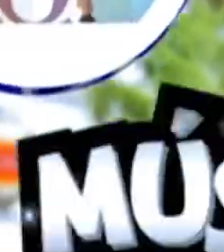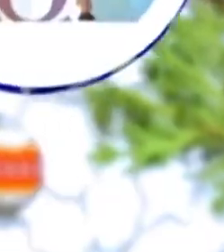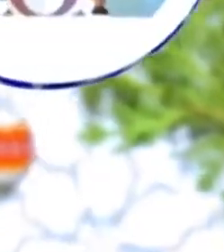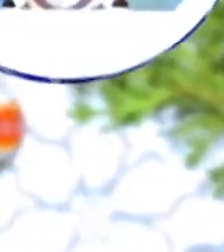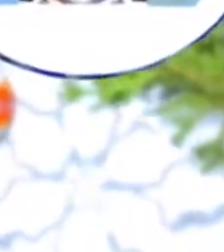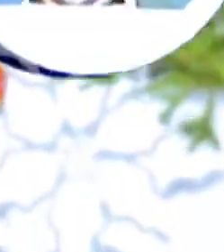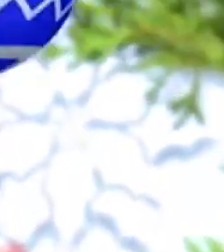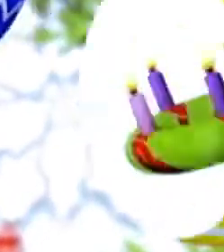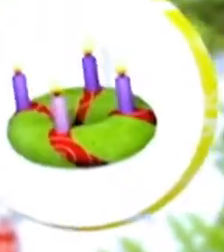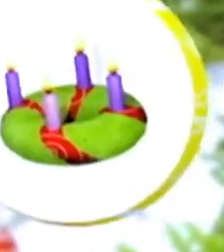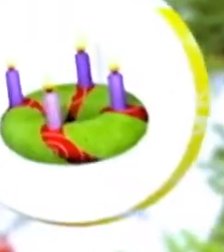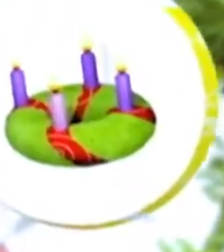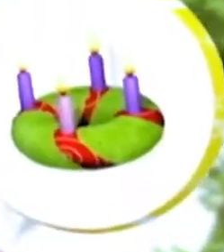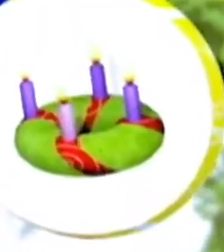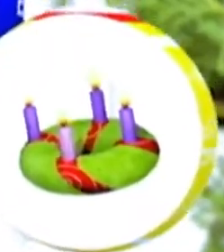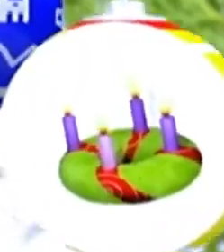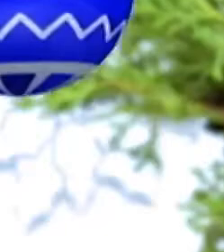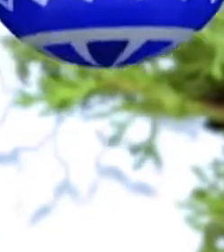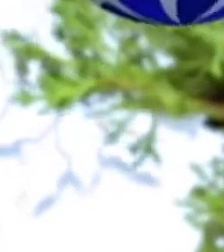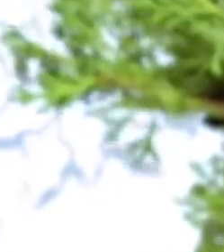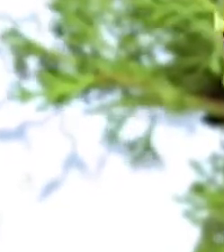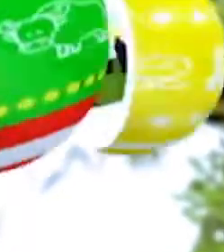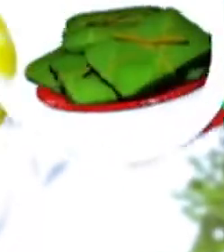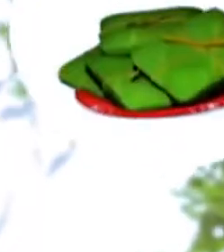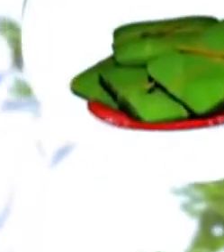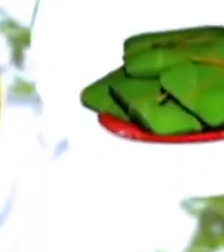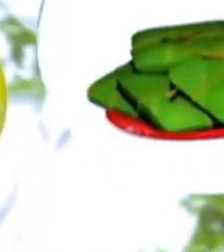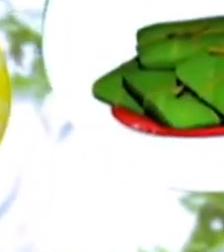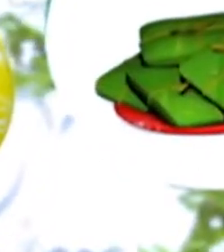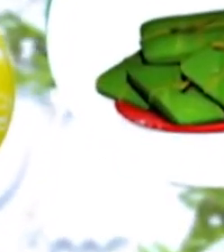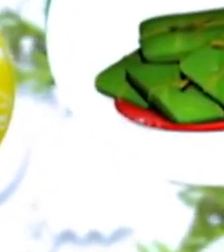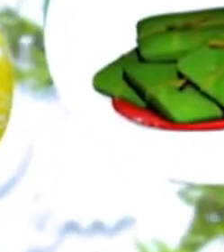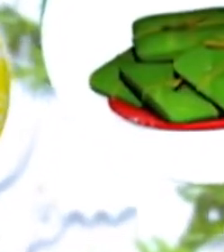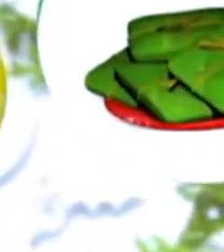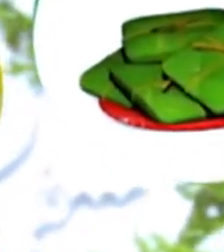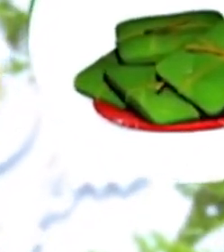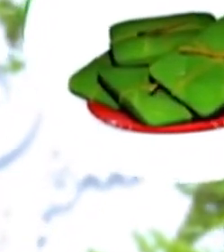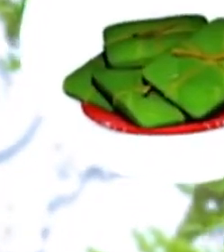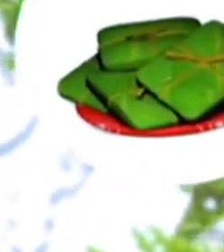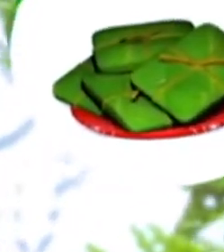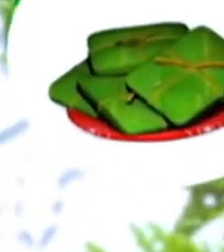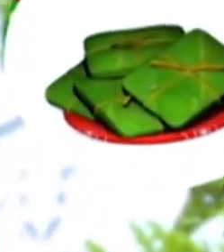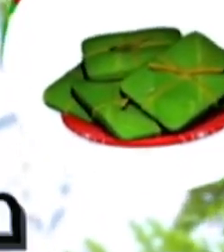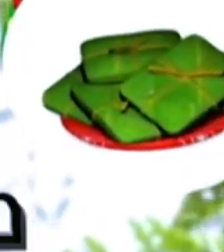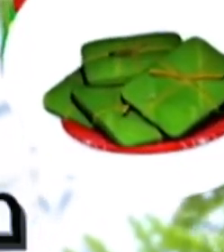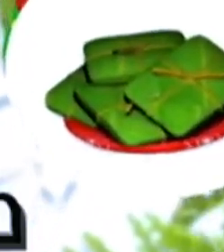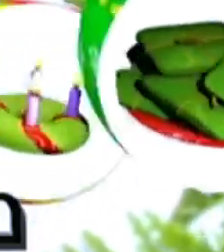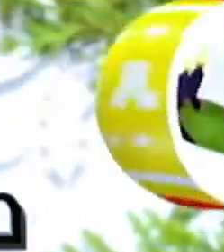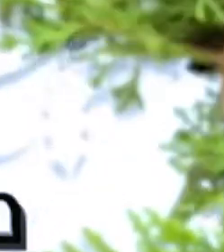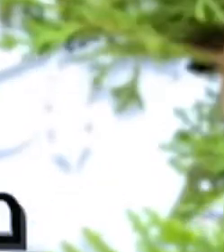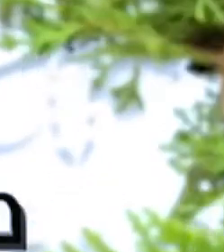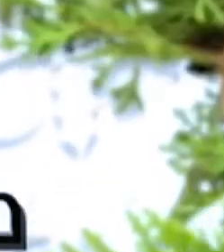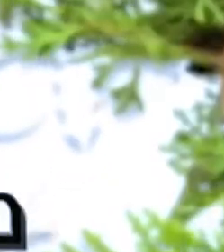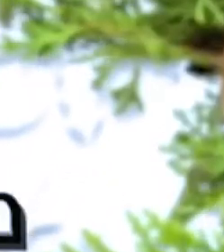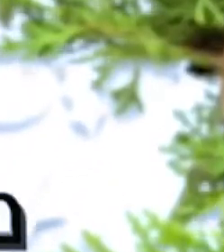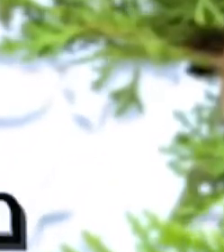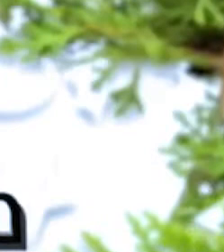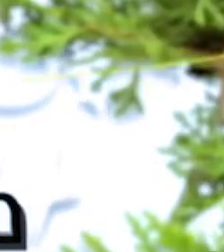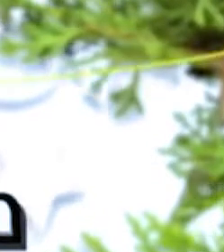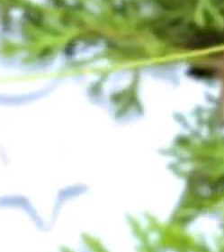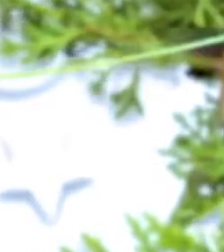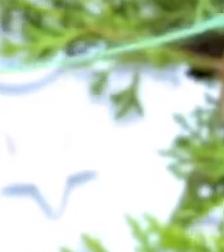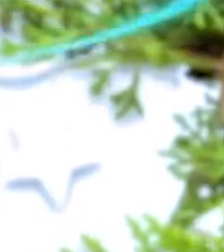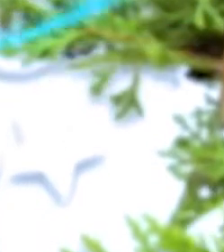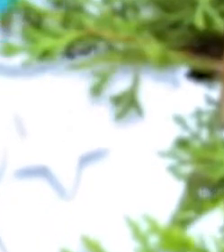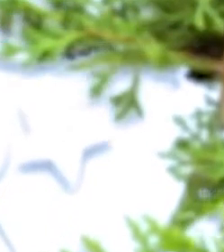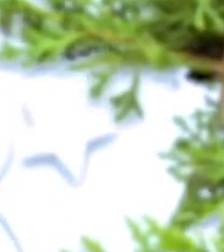música, tradiciones y muchas sorpresas más. Caravana navideña, este y todos los sábados a las 7 de la